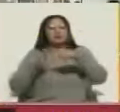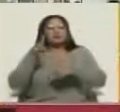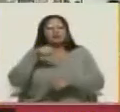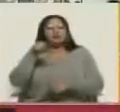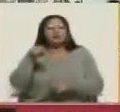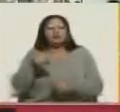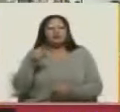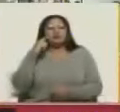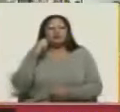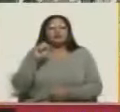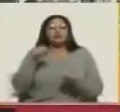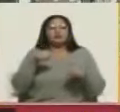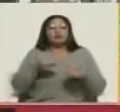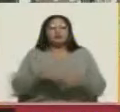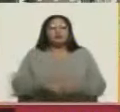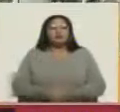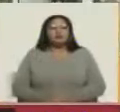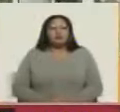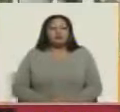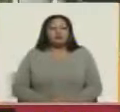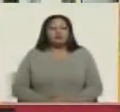verdad?